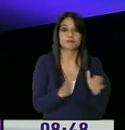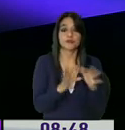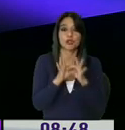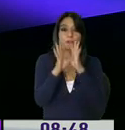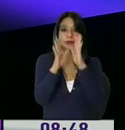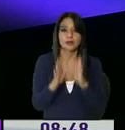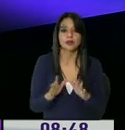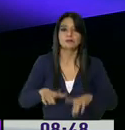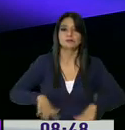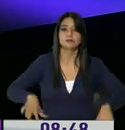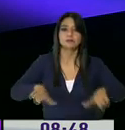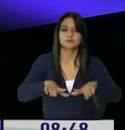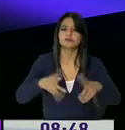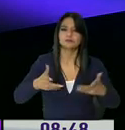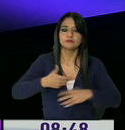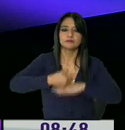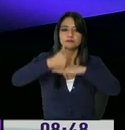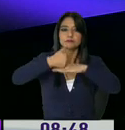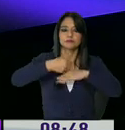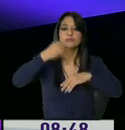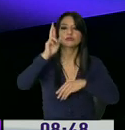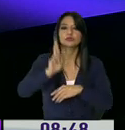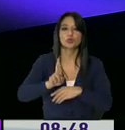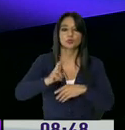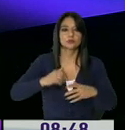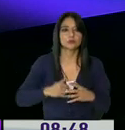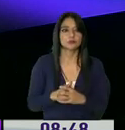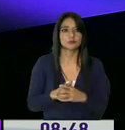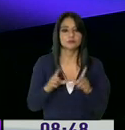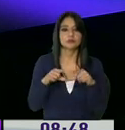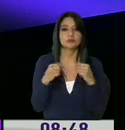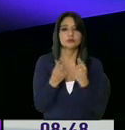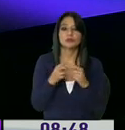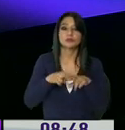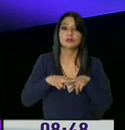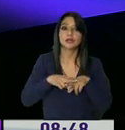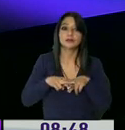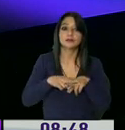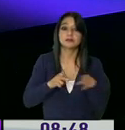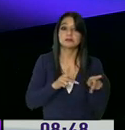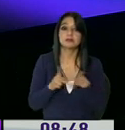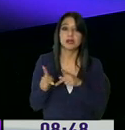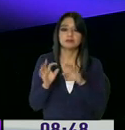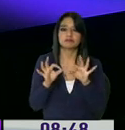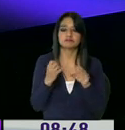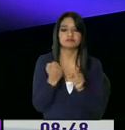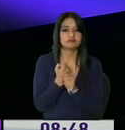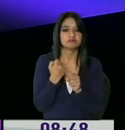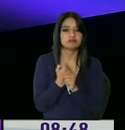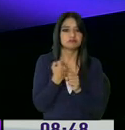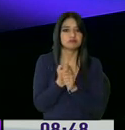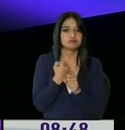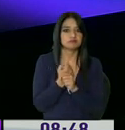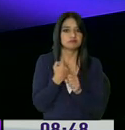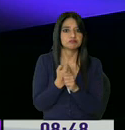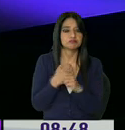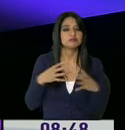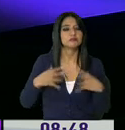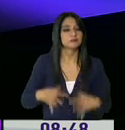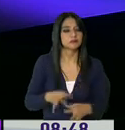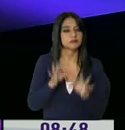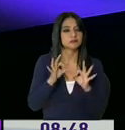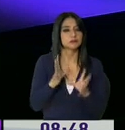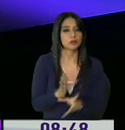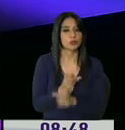contigo ahora, está en el Tribunal del Sur. Allí el gremio del taxismo se encuentra preparando para trabajar con todas las medidas de seguridad